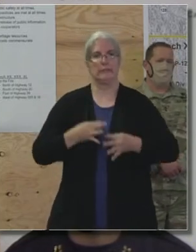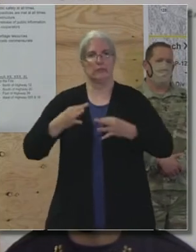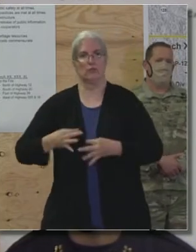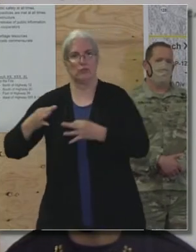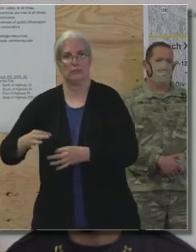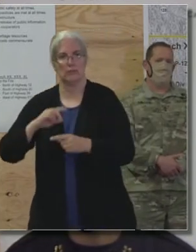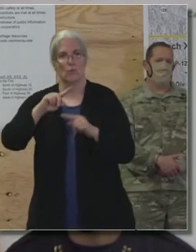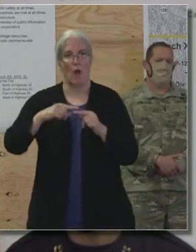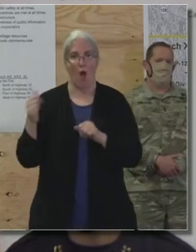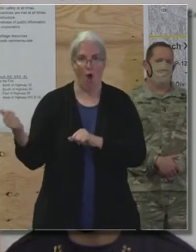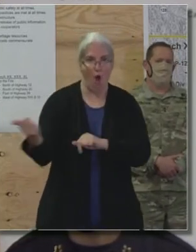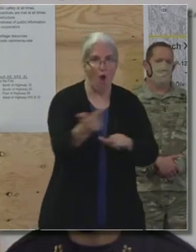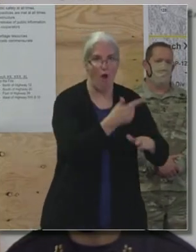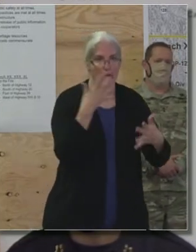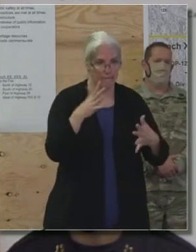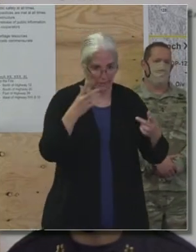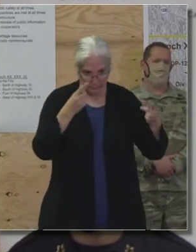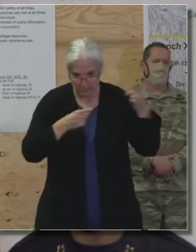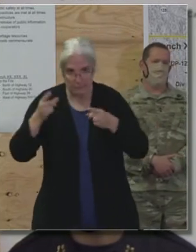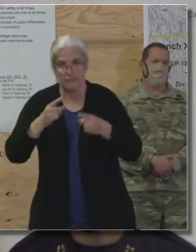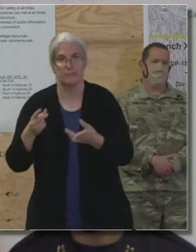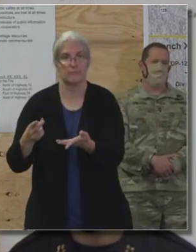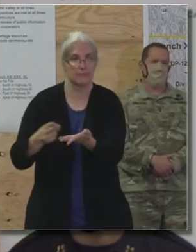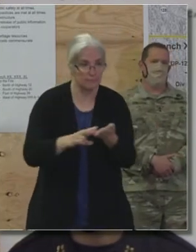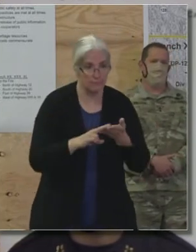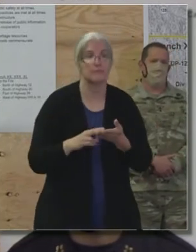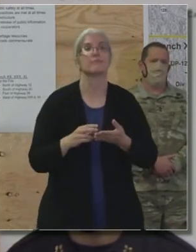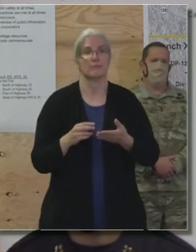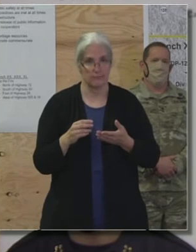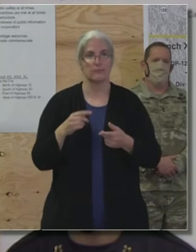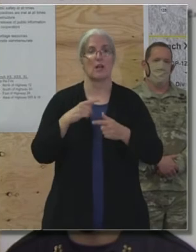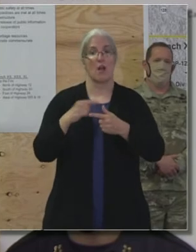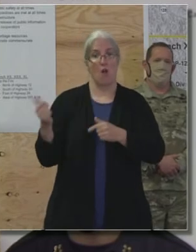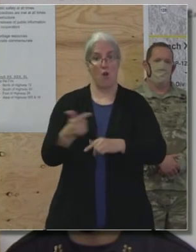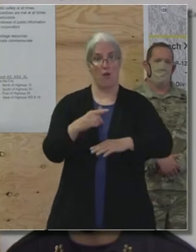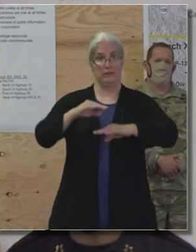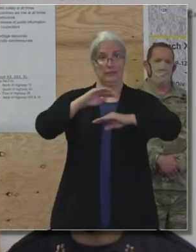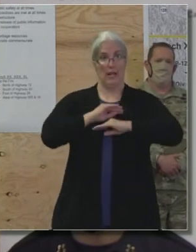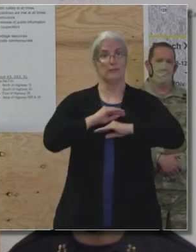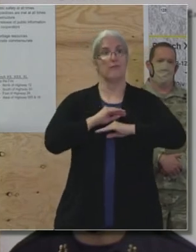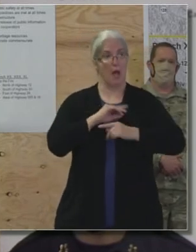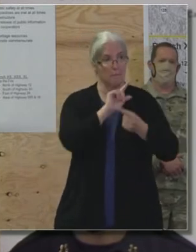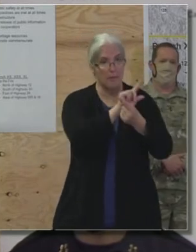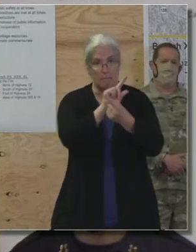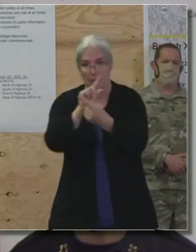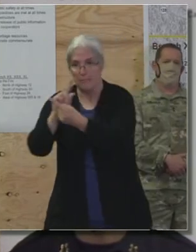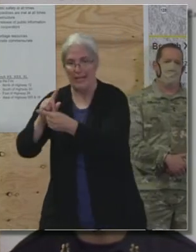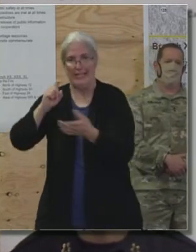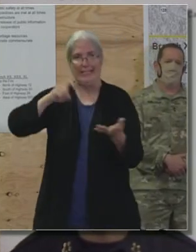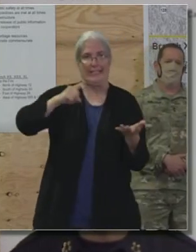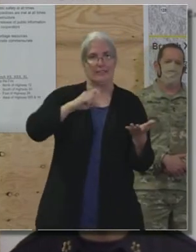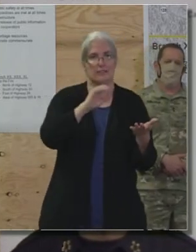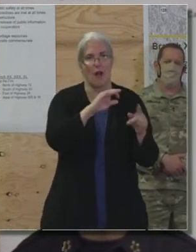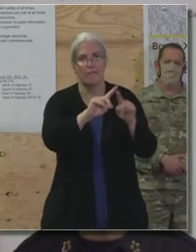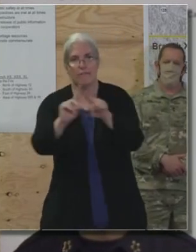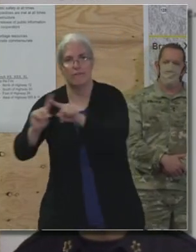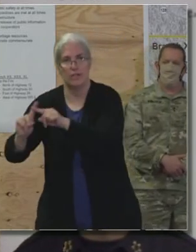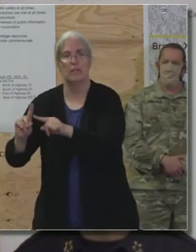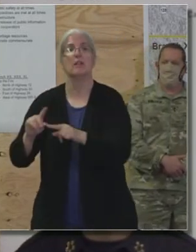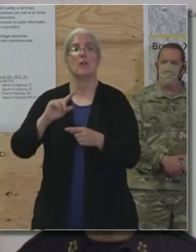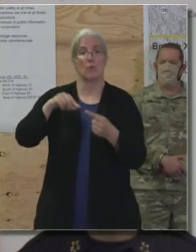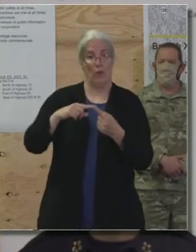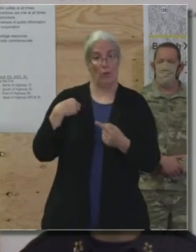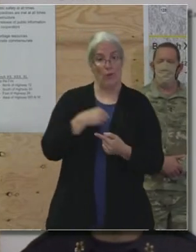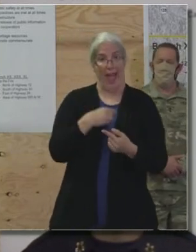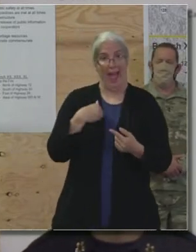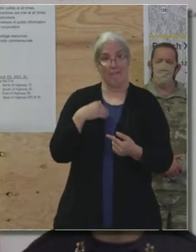para unificar a las partes y que todos estén satisfechos con los detalles del trabajo que se avanza actualmente una vez que lleguemos